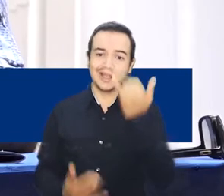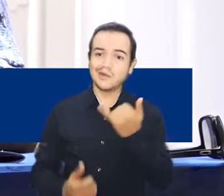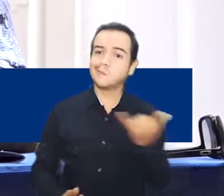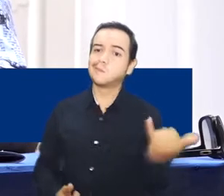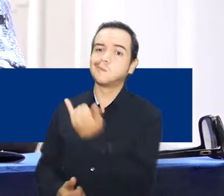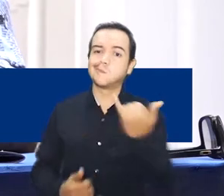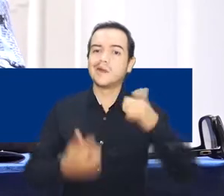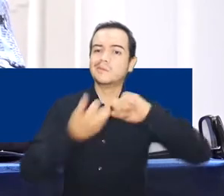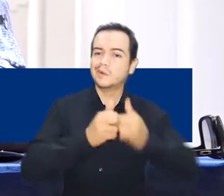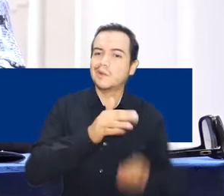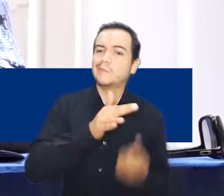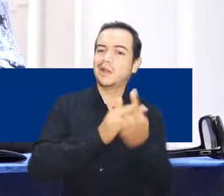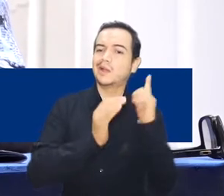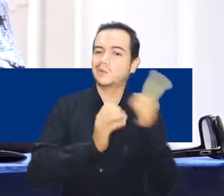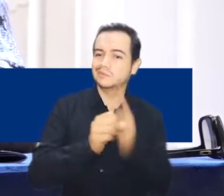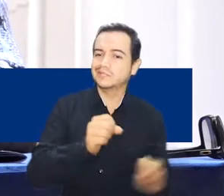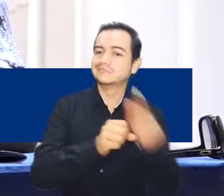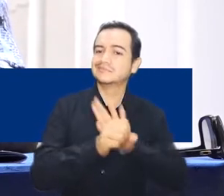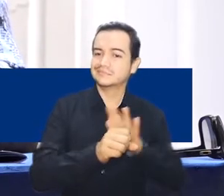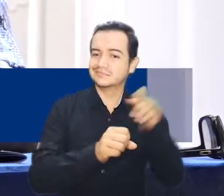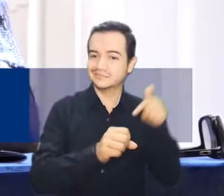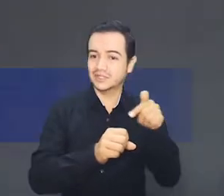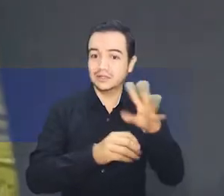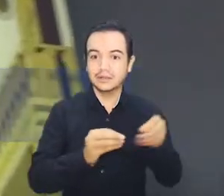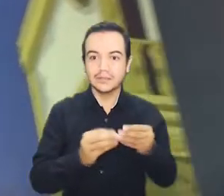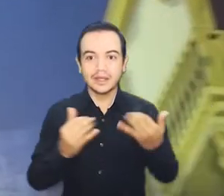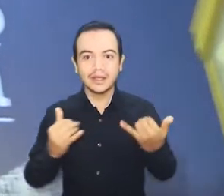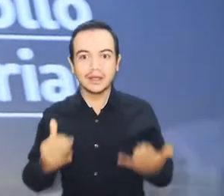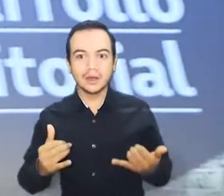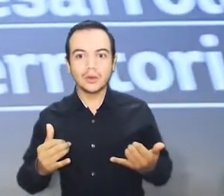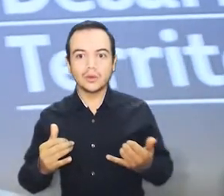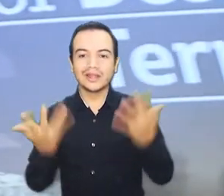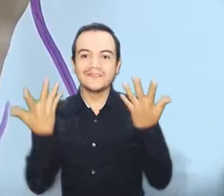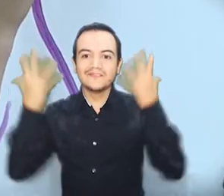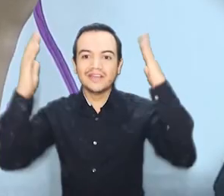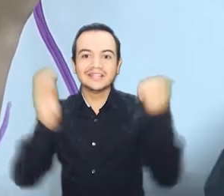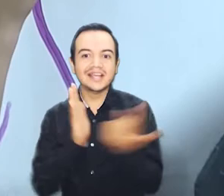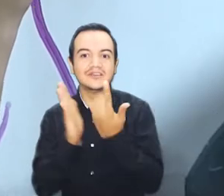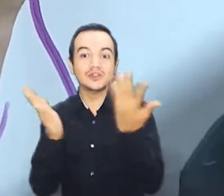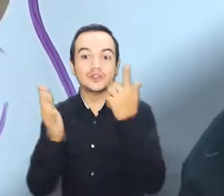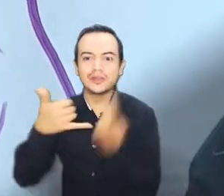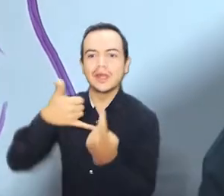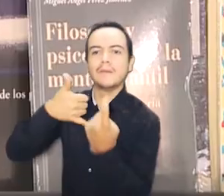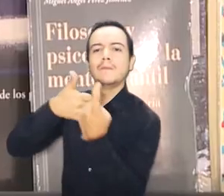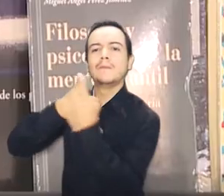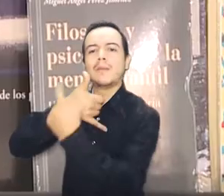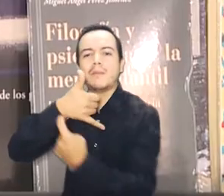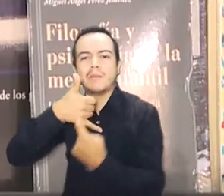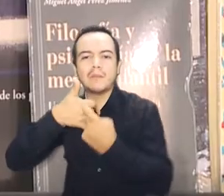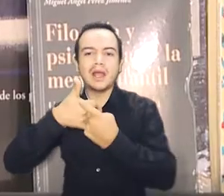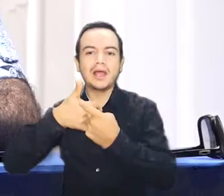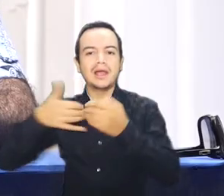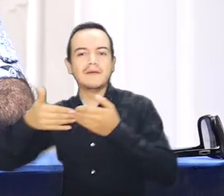Todos sabemos la problemática que nos ha suscitado fruto de la pandemia. Y a través de la red de Ferias del Libro de